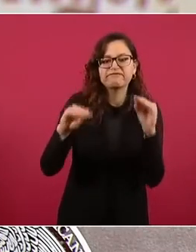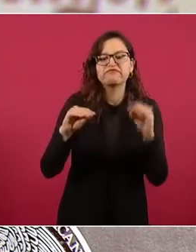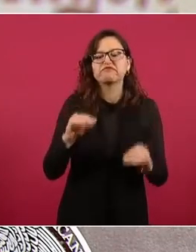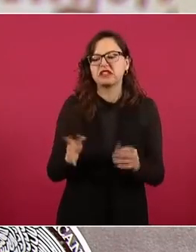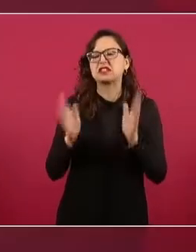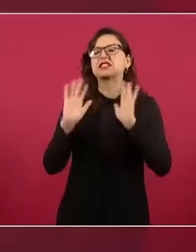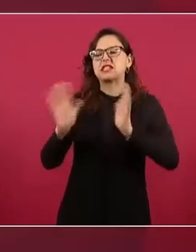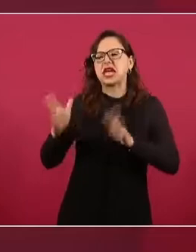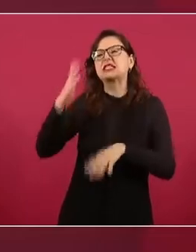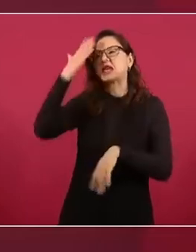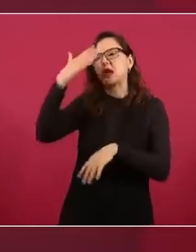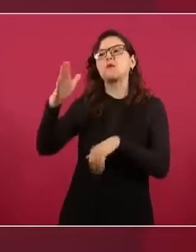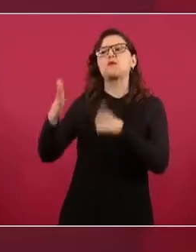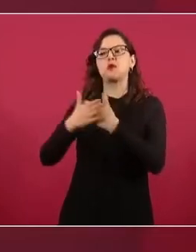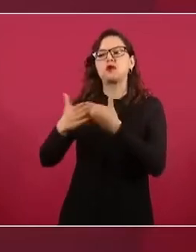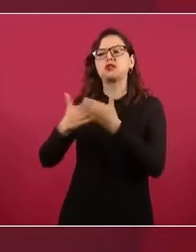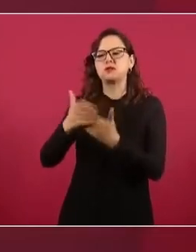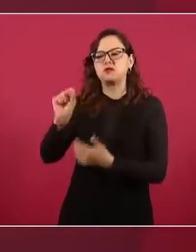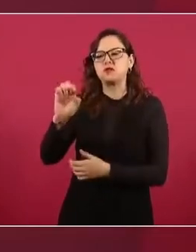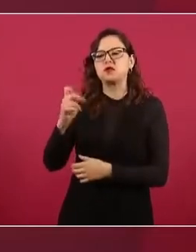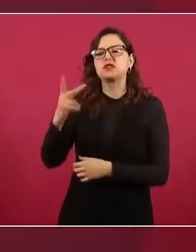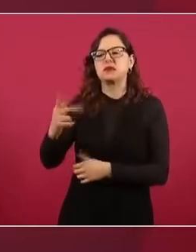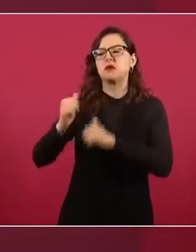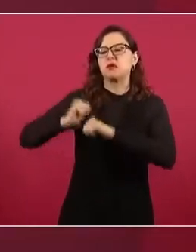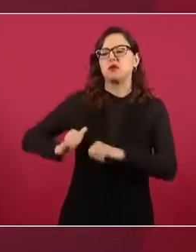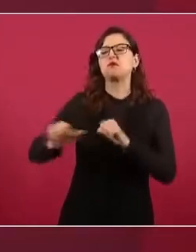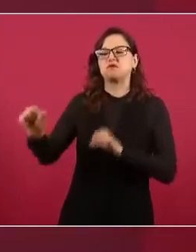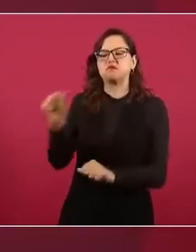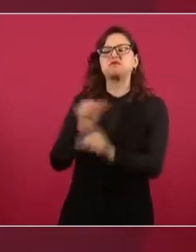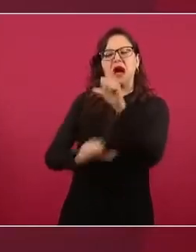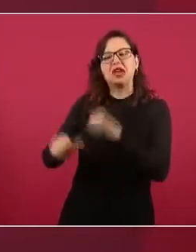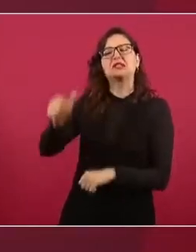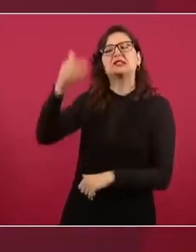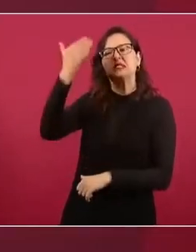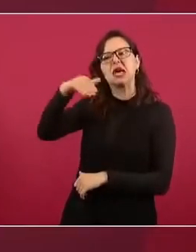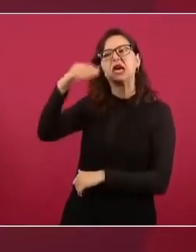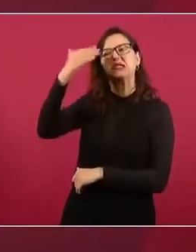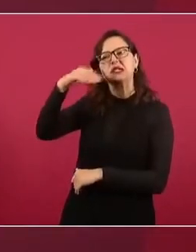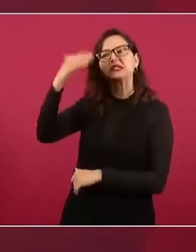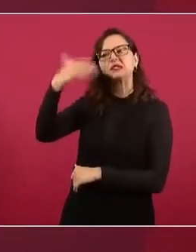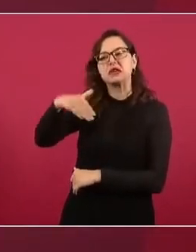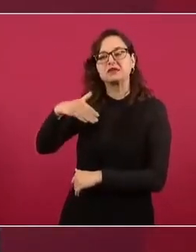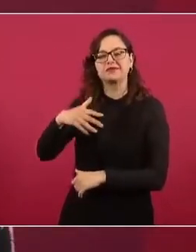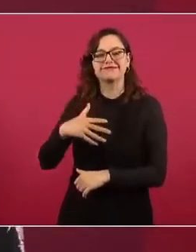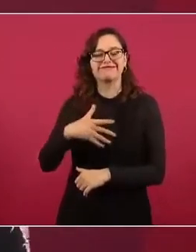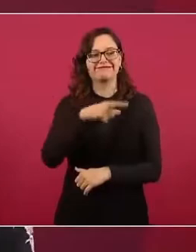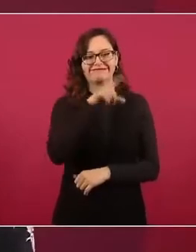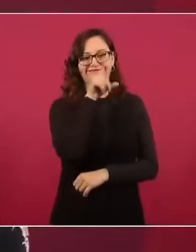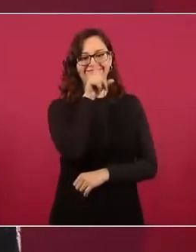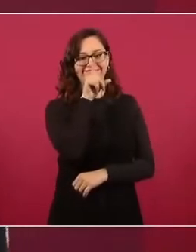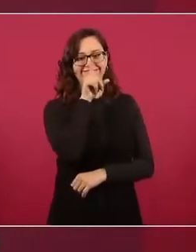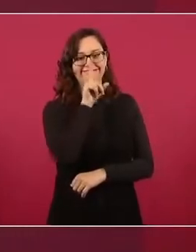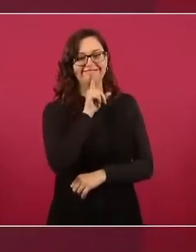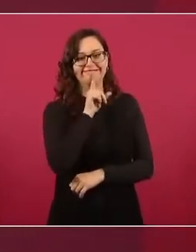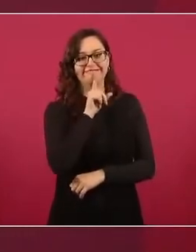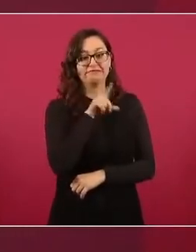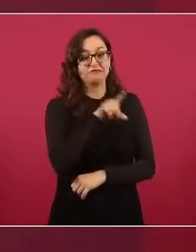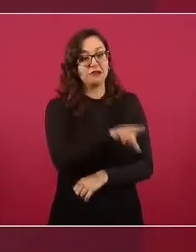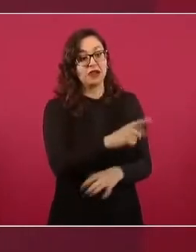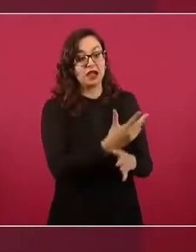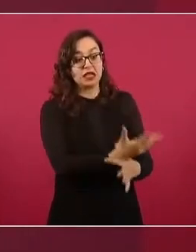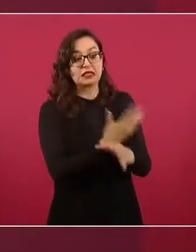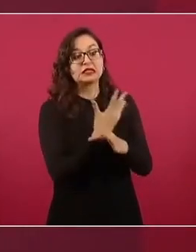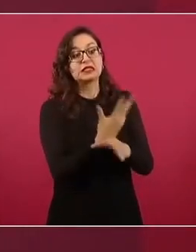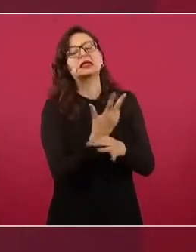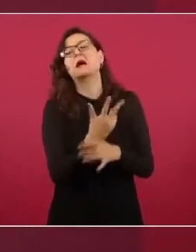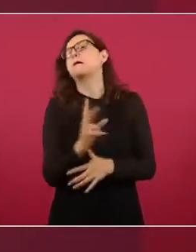presidente de la República. Bueno, pero puras mentiras. Según estos medios que aseguraban decir la verdad más